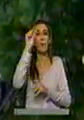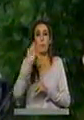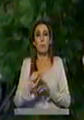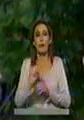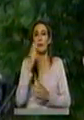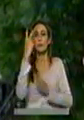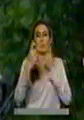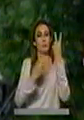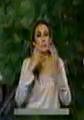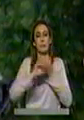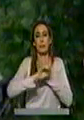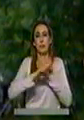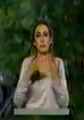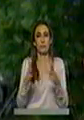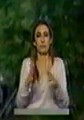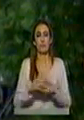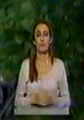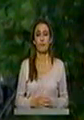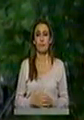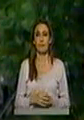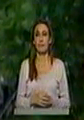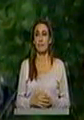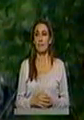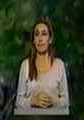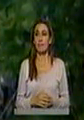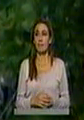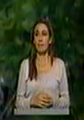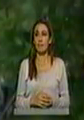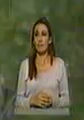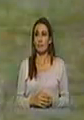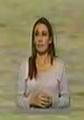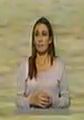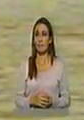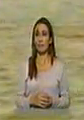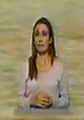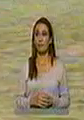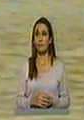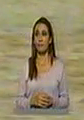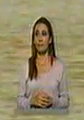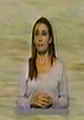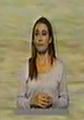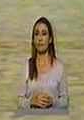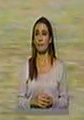visitados y promocionados. Carlos Flores, Medios Públicos.